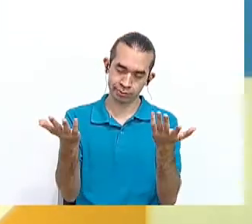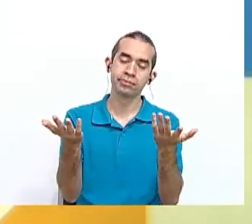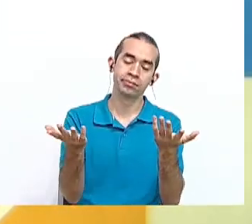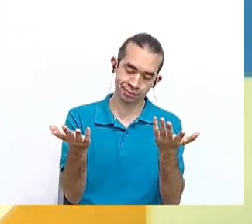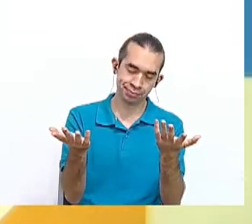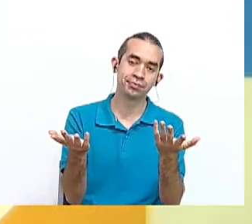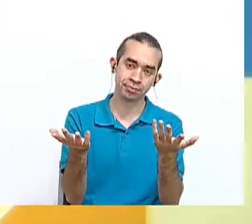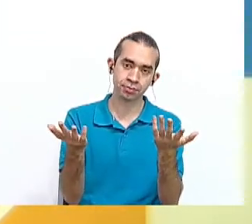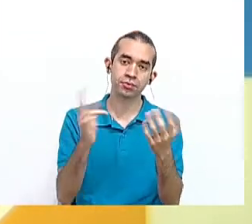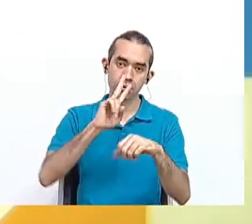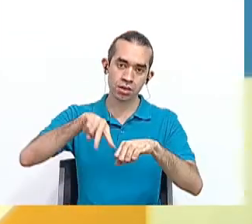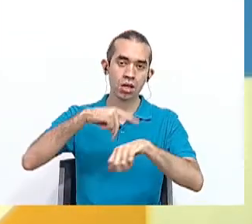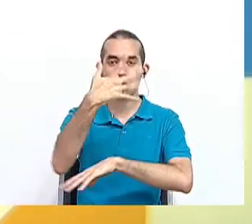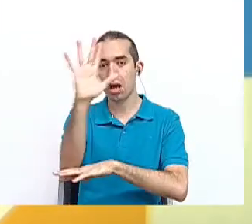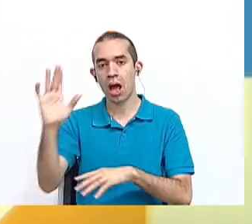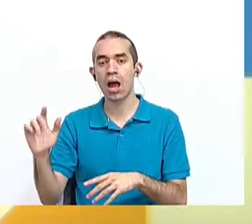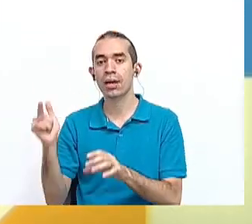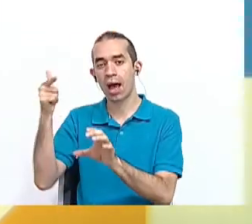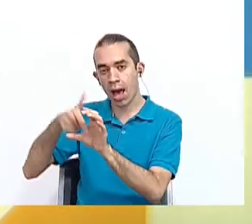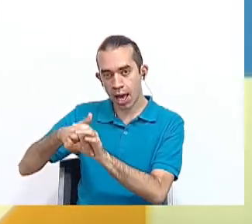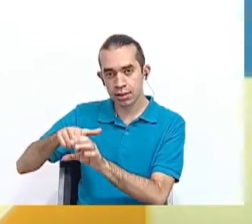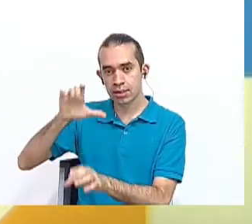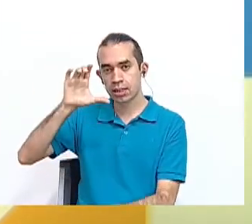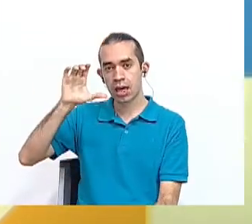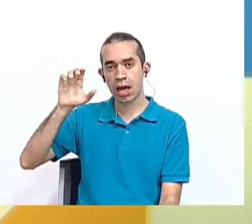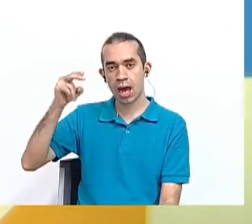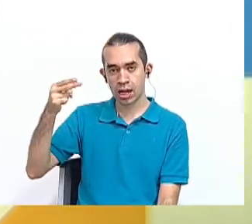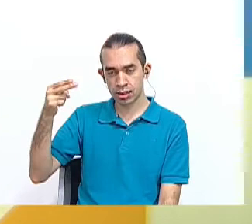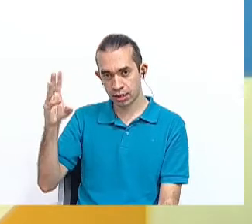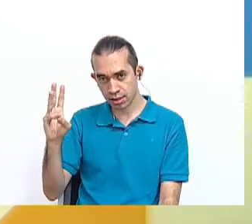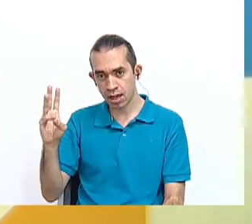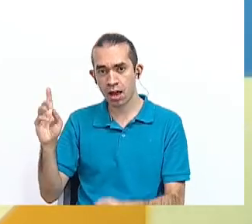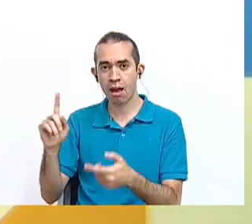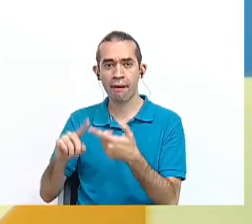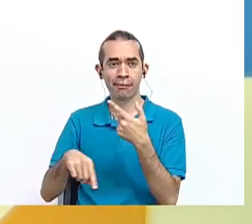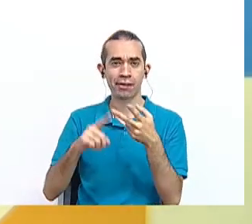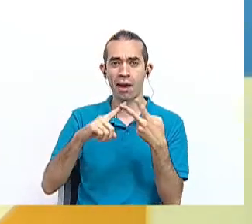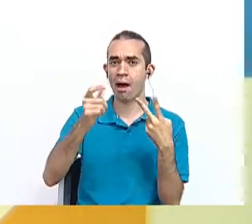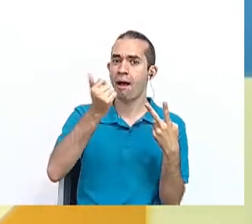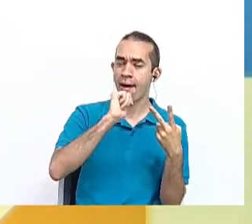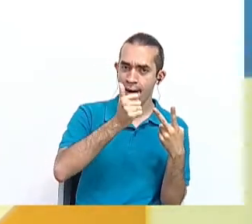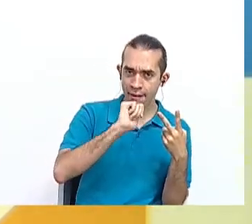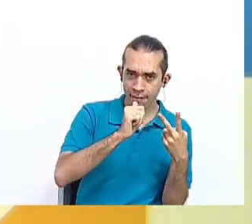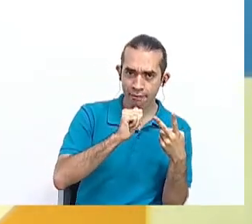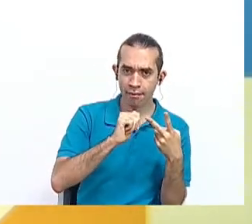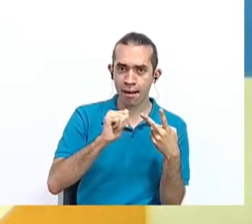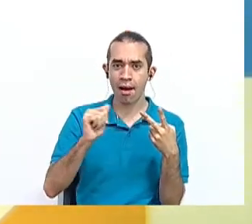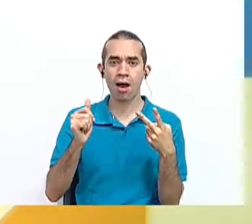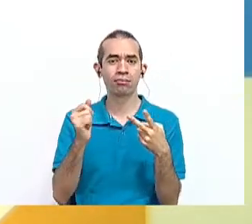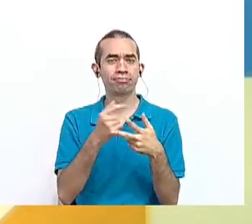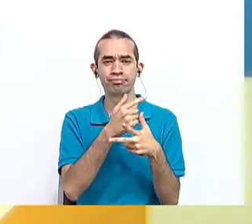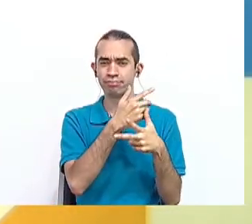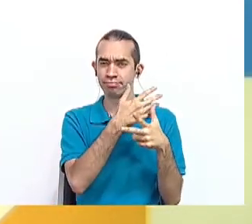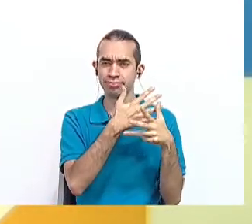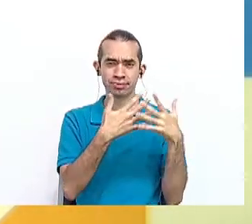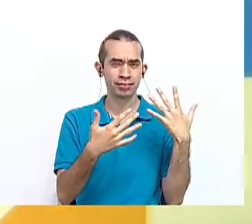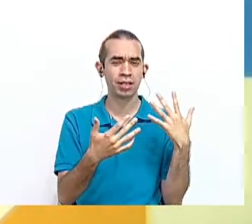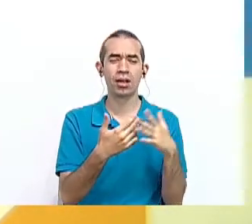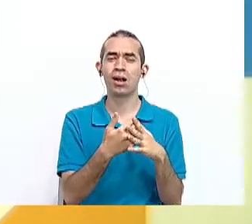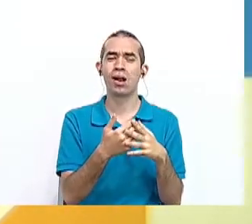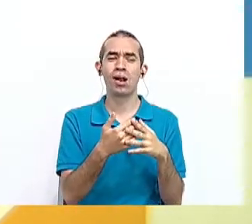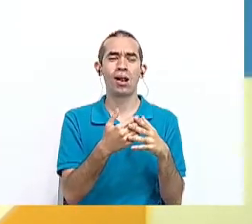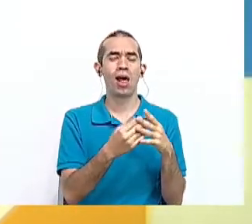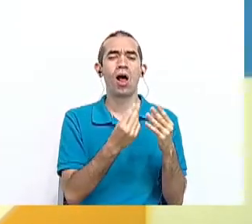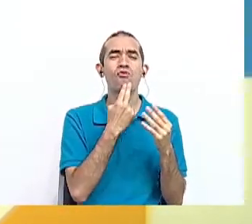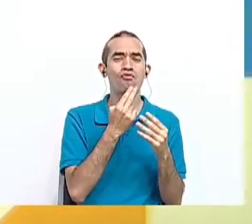tenemos en la naturaleza el gas metano, el agua, correcto, e inclusive la glucosa, que también la vamos a encontrar en